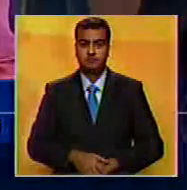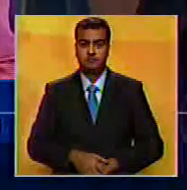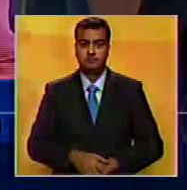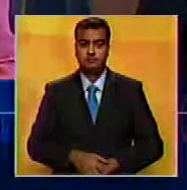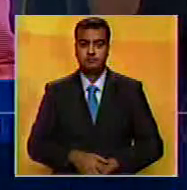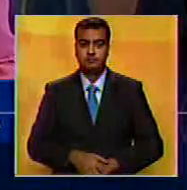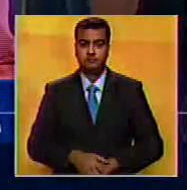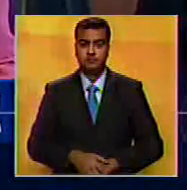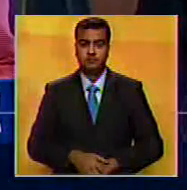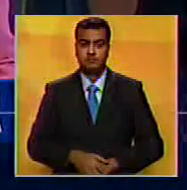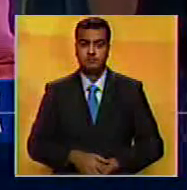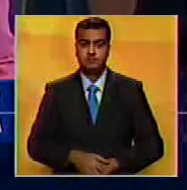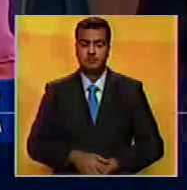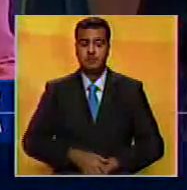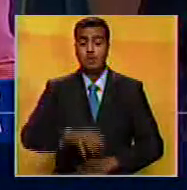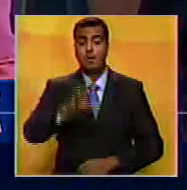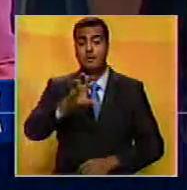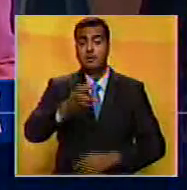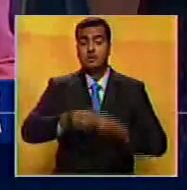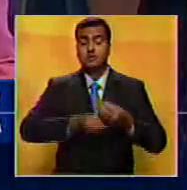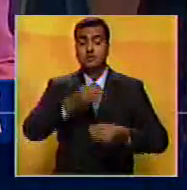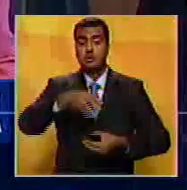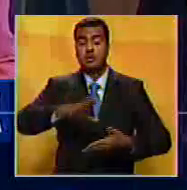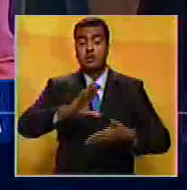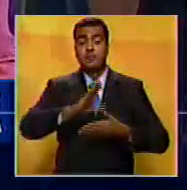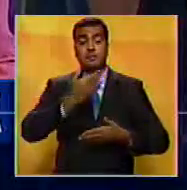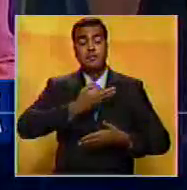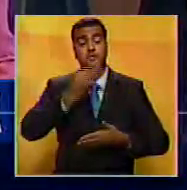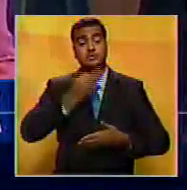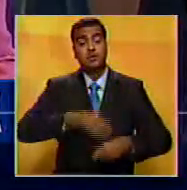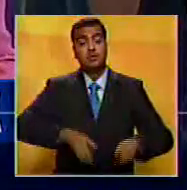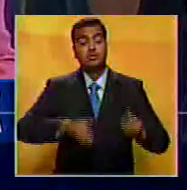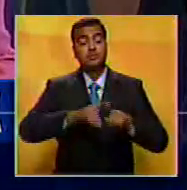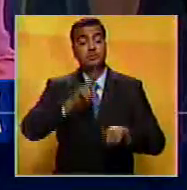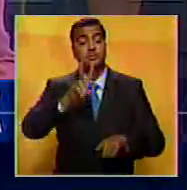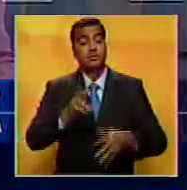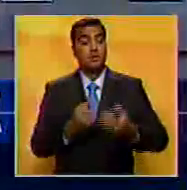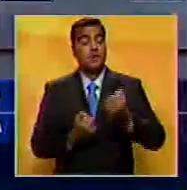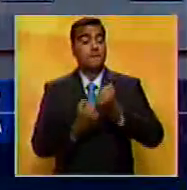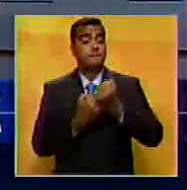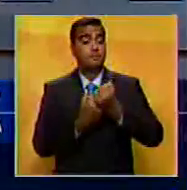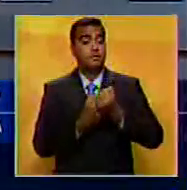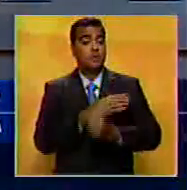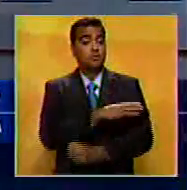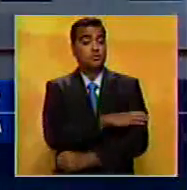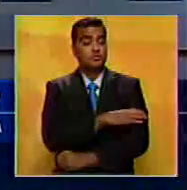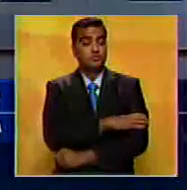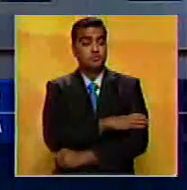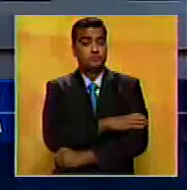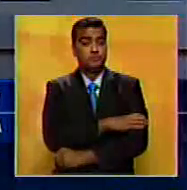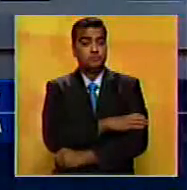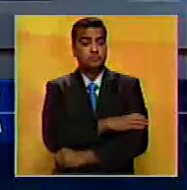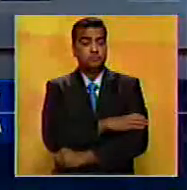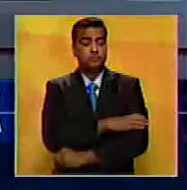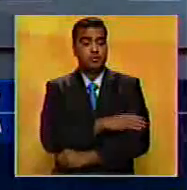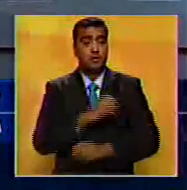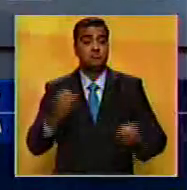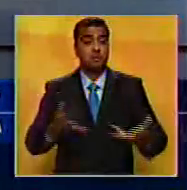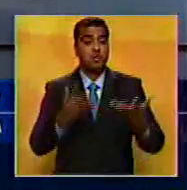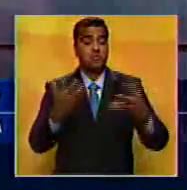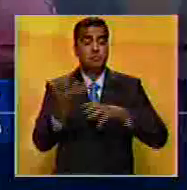Para Delcy Rodríguez, los países OEA que aprueban debatir el caso venezolano y apoyan la causa de la oposición aupan la